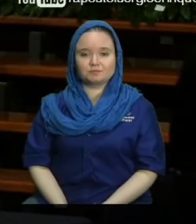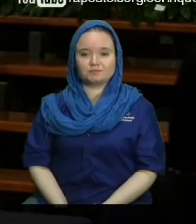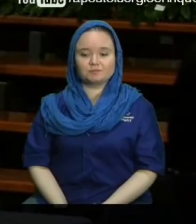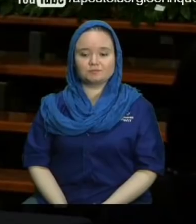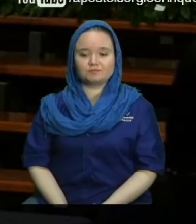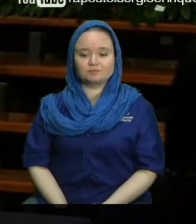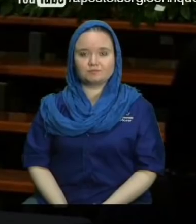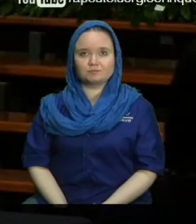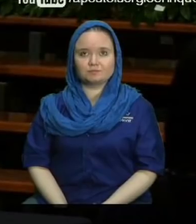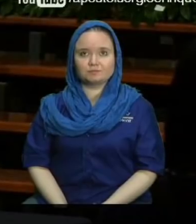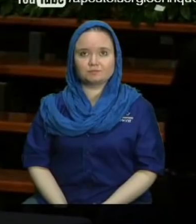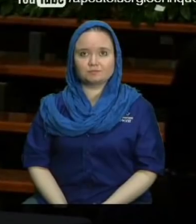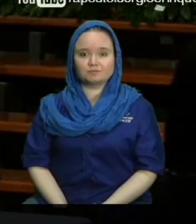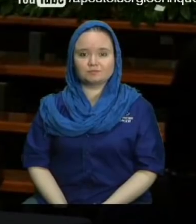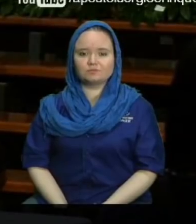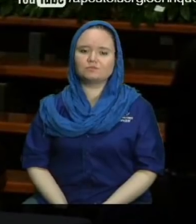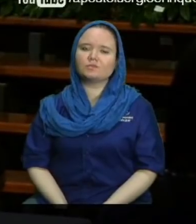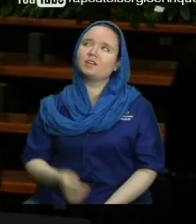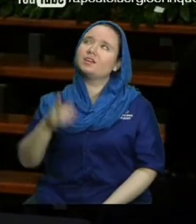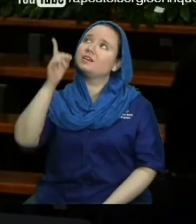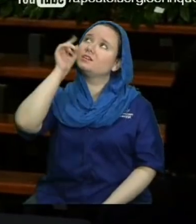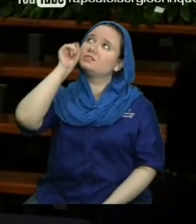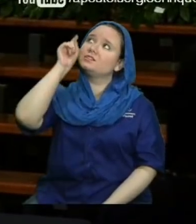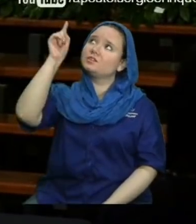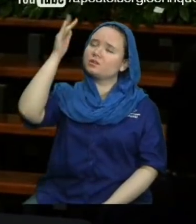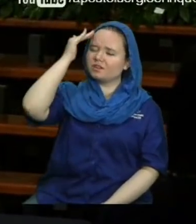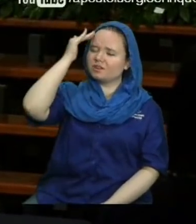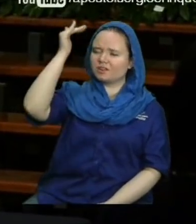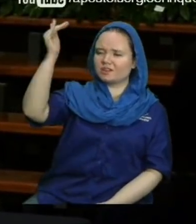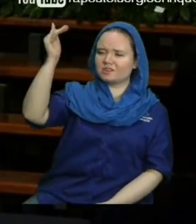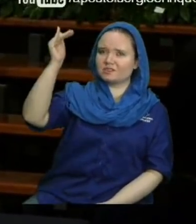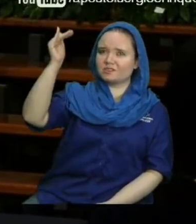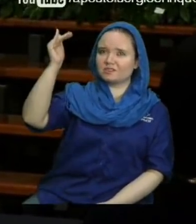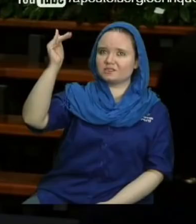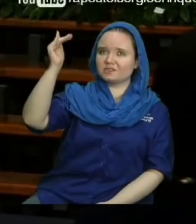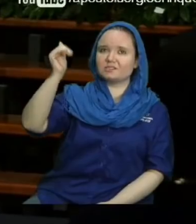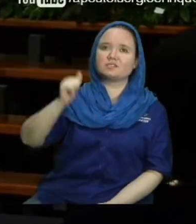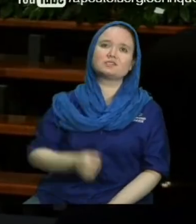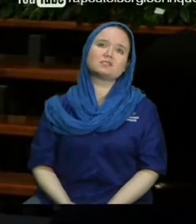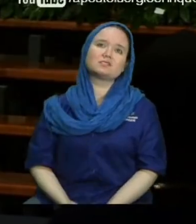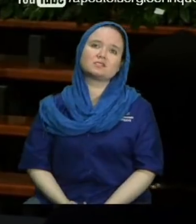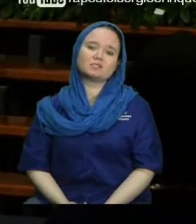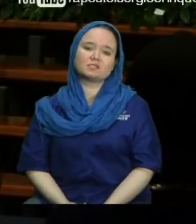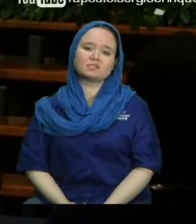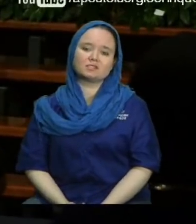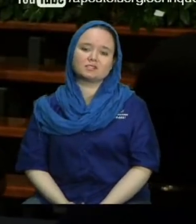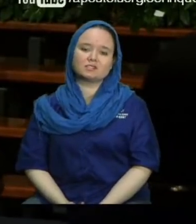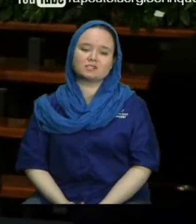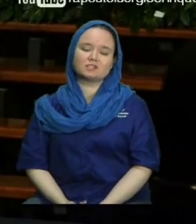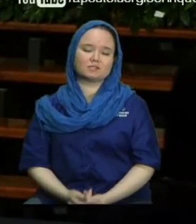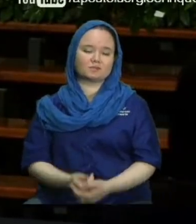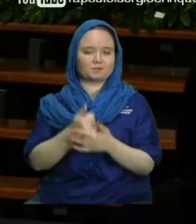No te sientas el último, no te sientas desechado, aún en medio de esta multitud.